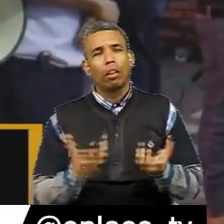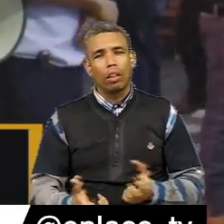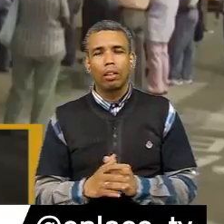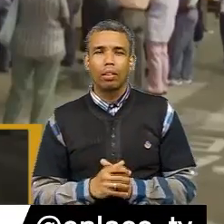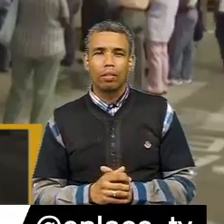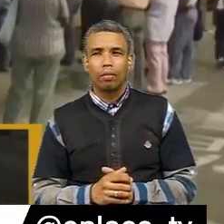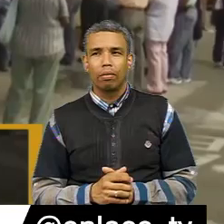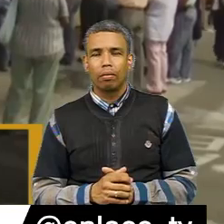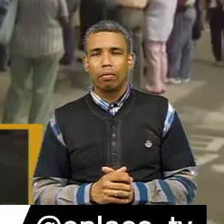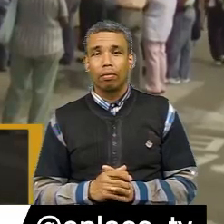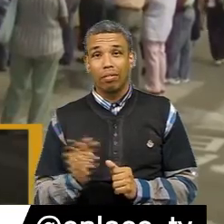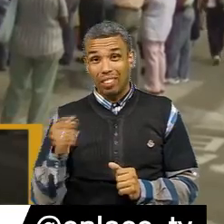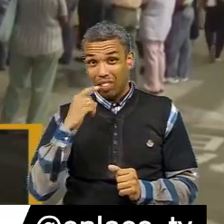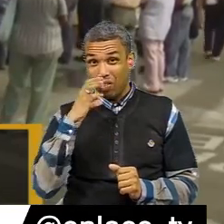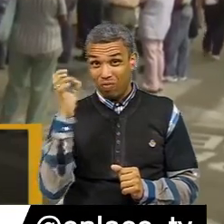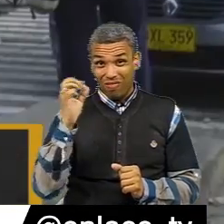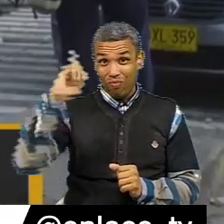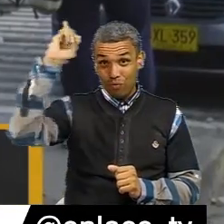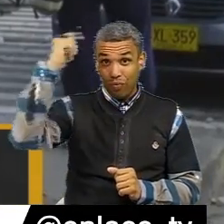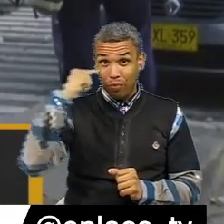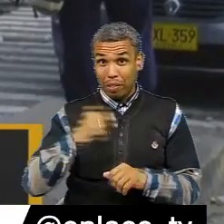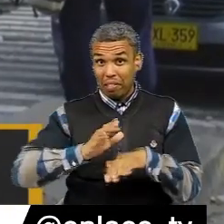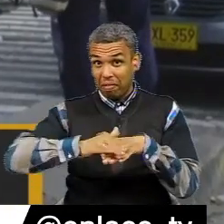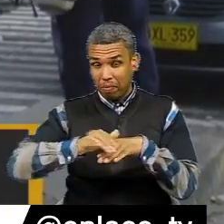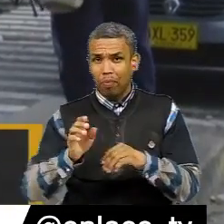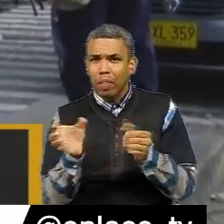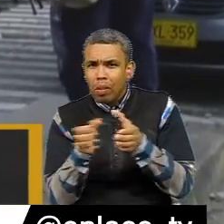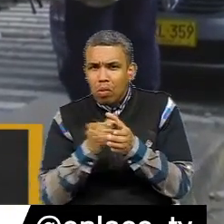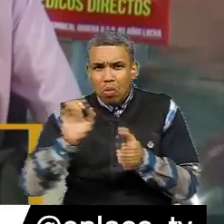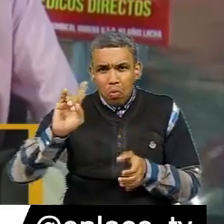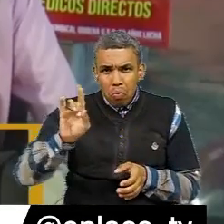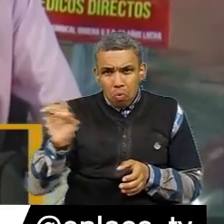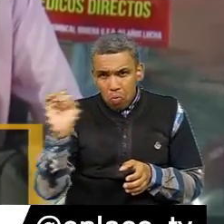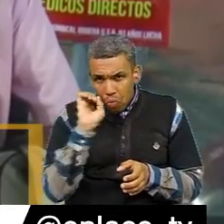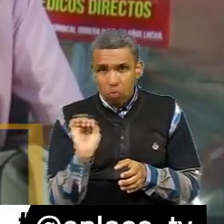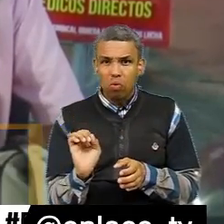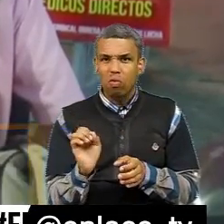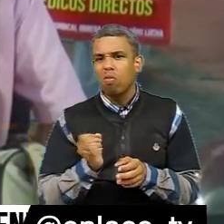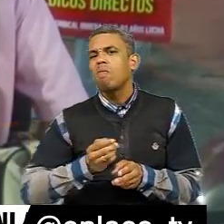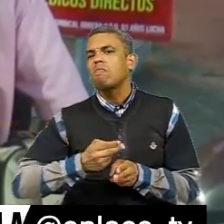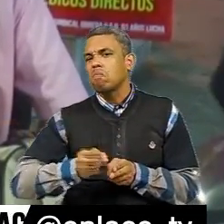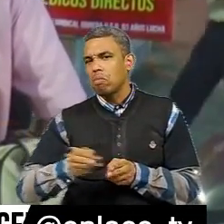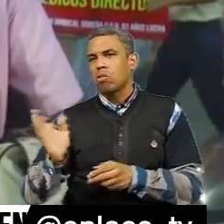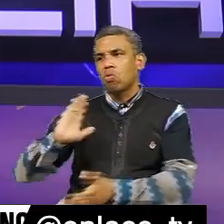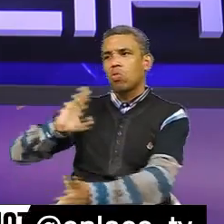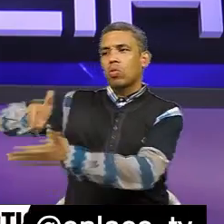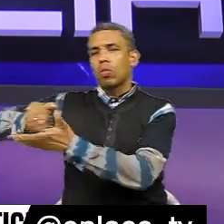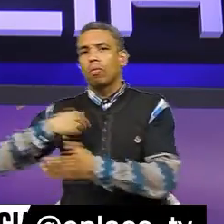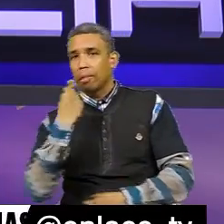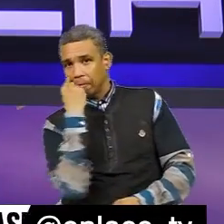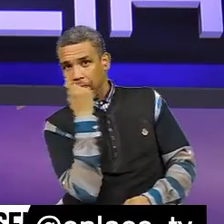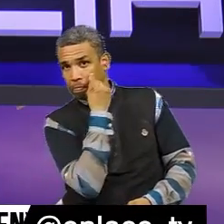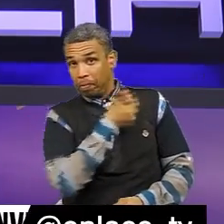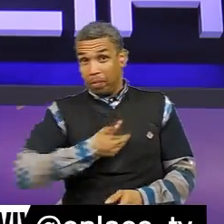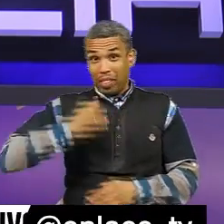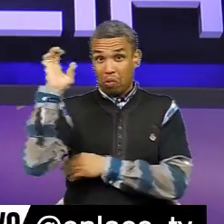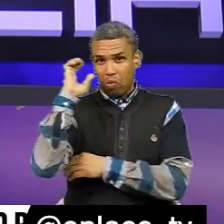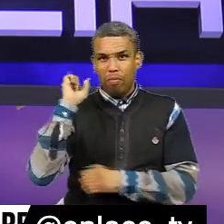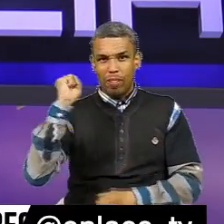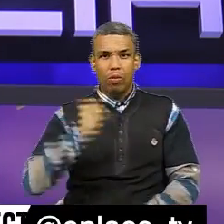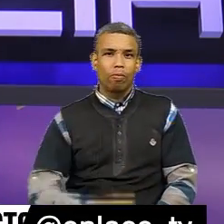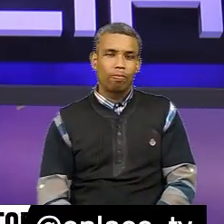los denunciados, las centrales obreras preparan para este segundo semestre un paro nacional contra el gobierno del presidente Juan Manuel Santos. Estudia en